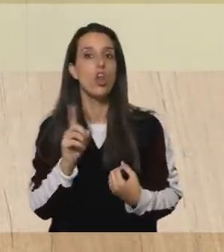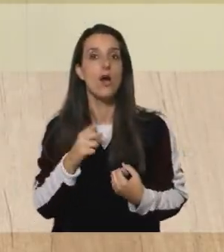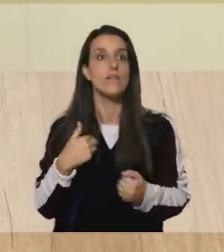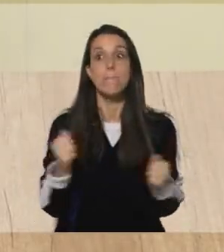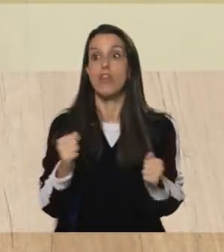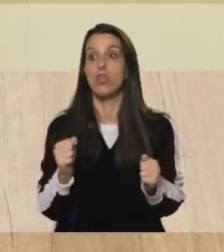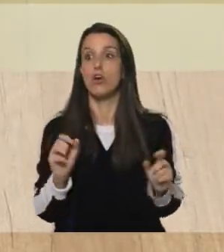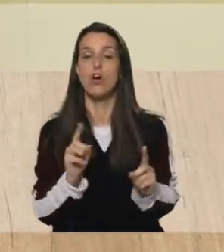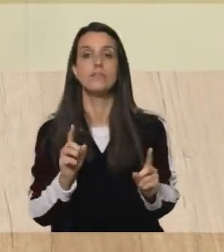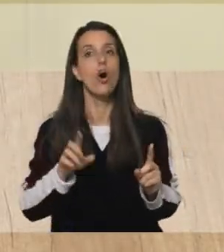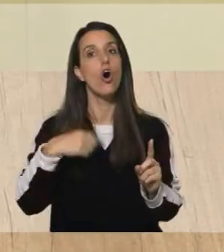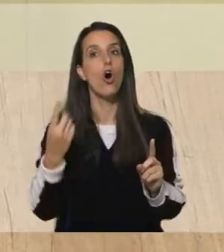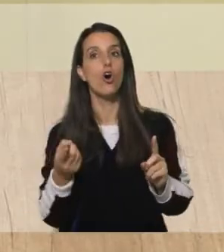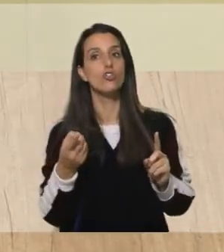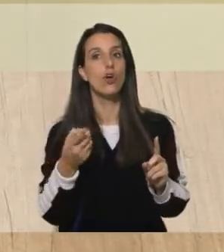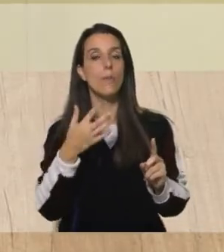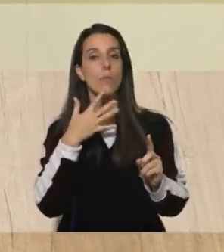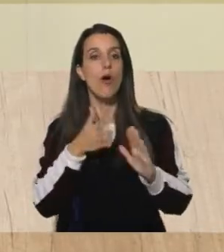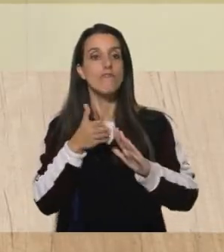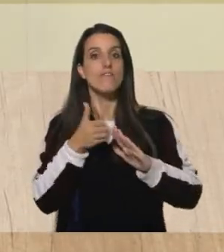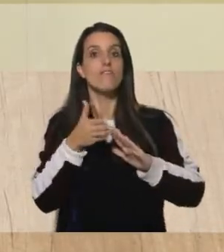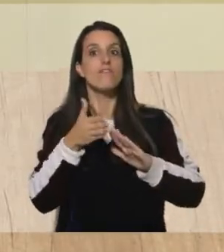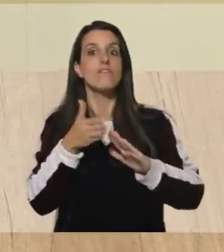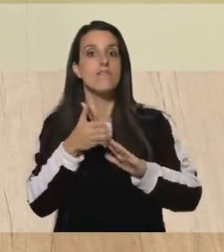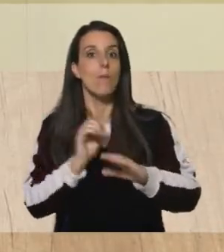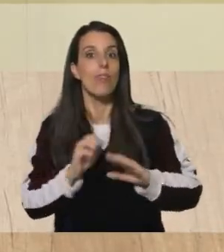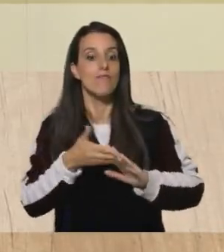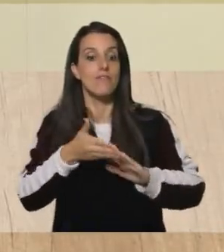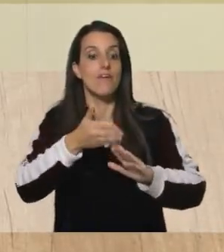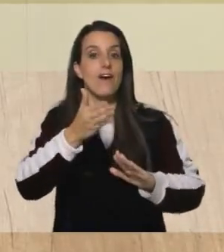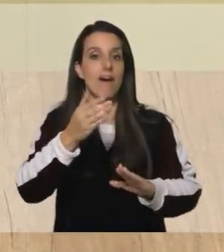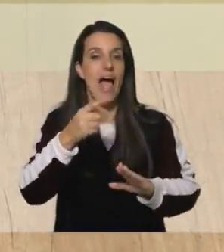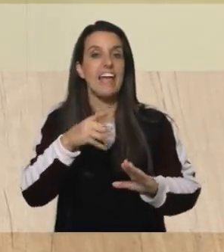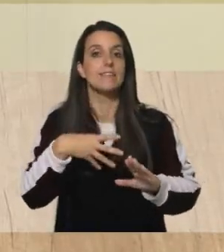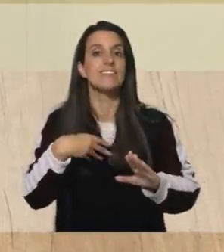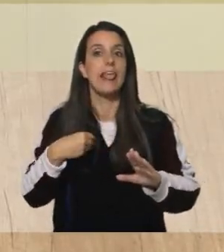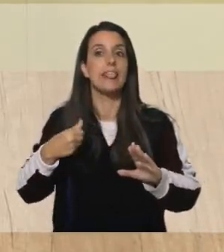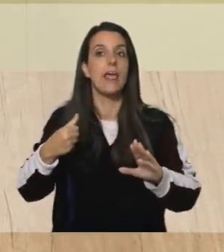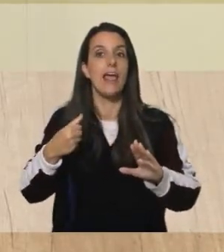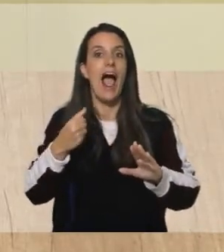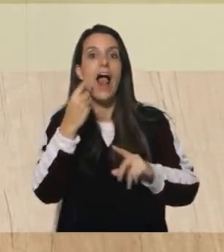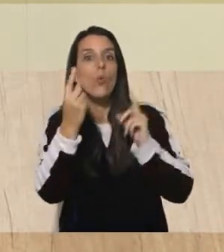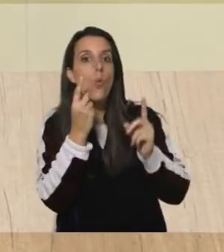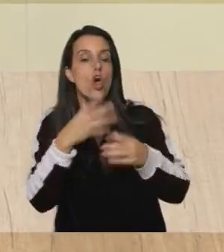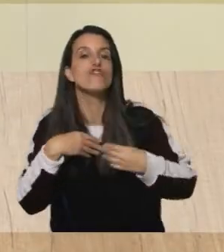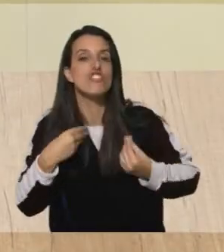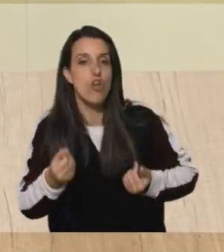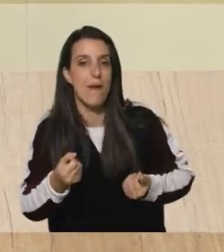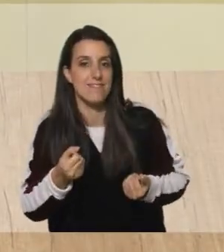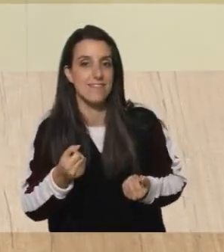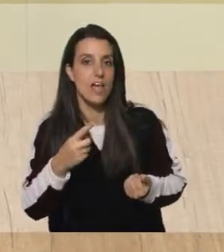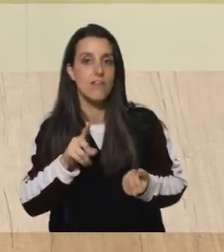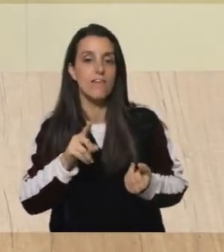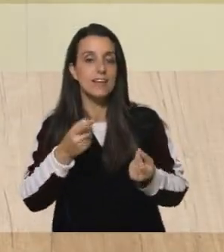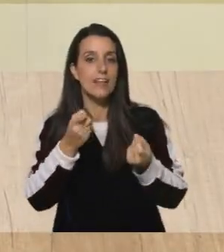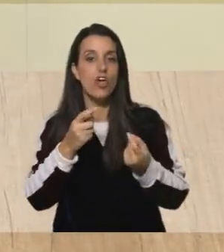ataque de pánico que es una anticipación de lo que podría suceder le vienen partes de esos síntomas entonces lo que